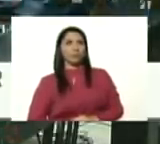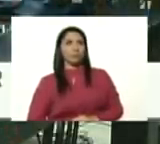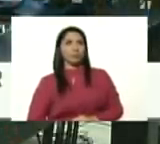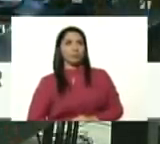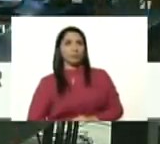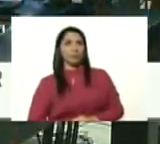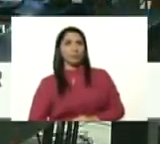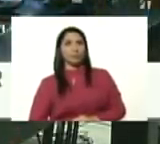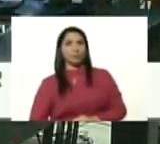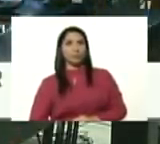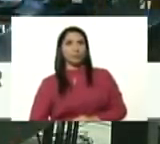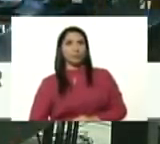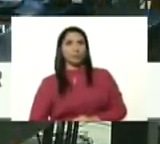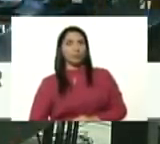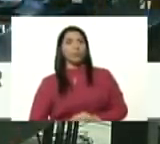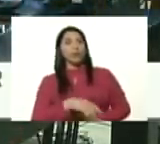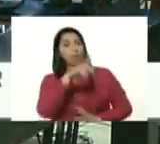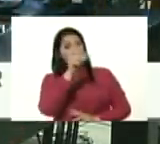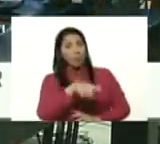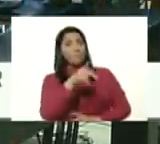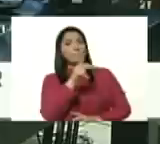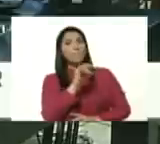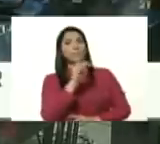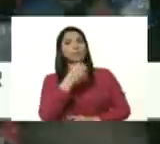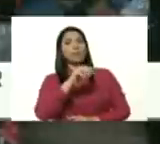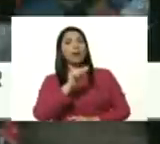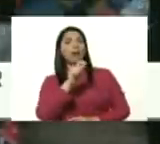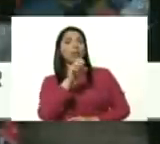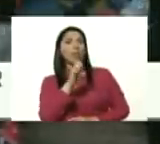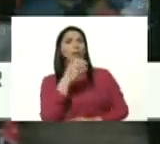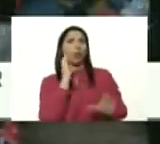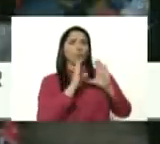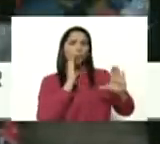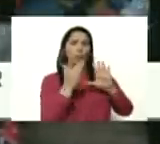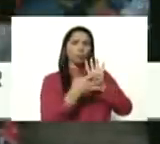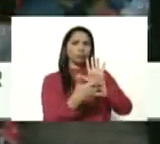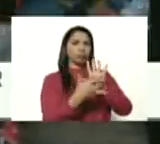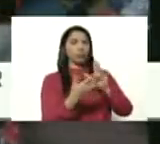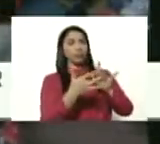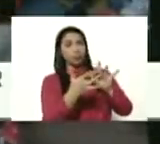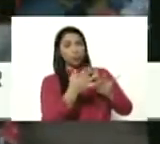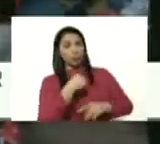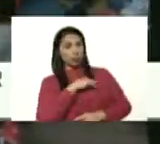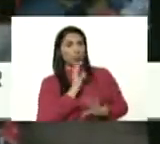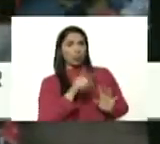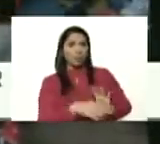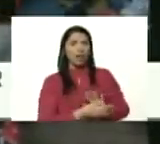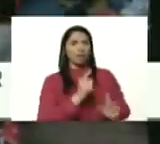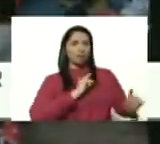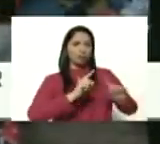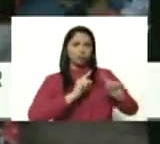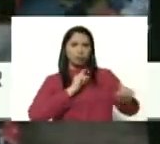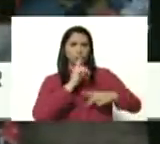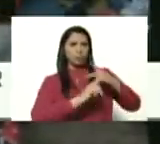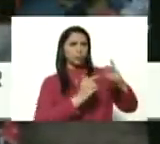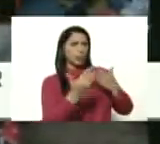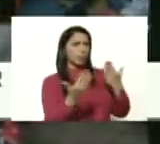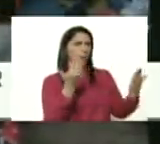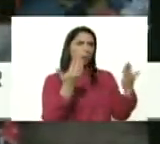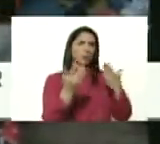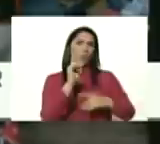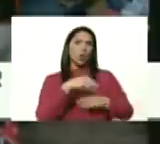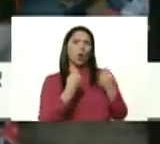mayor, Ferrominera se encuentra en producción, Bauxilum está activada y produciendo con parámetros de